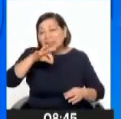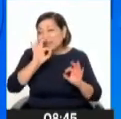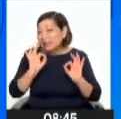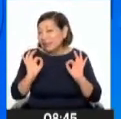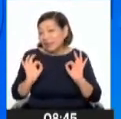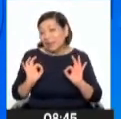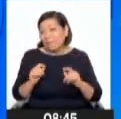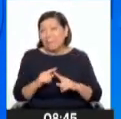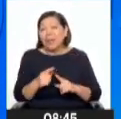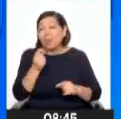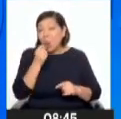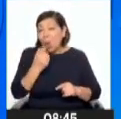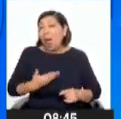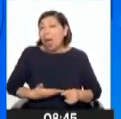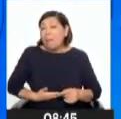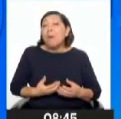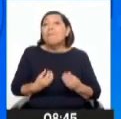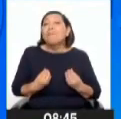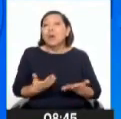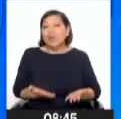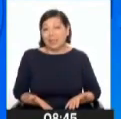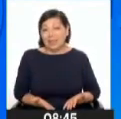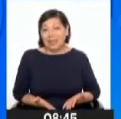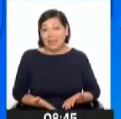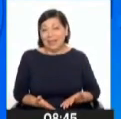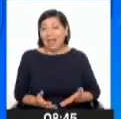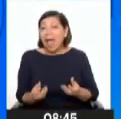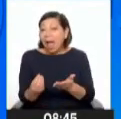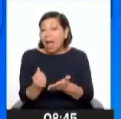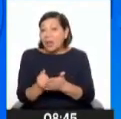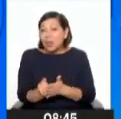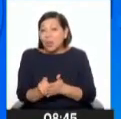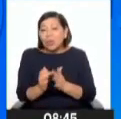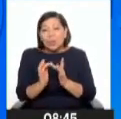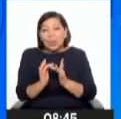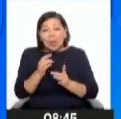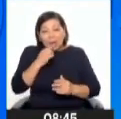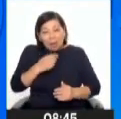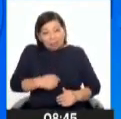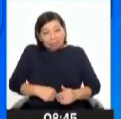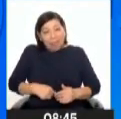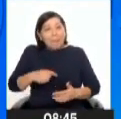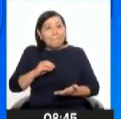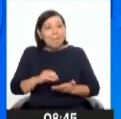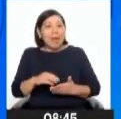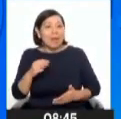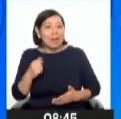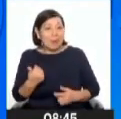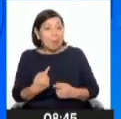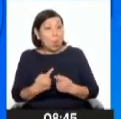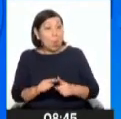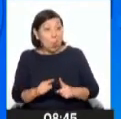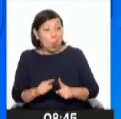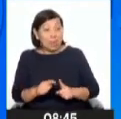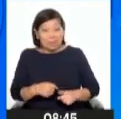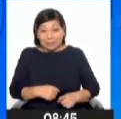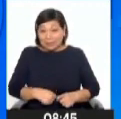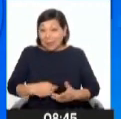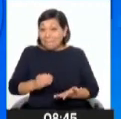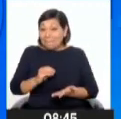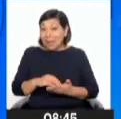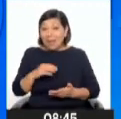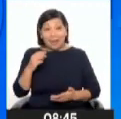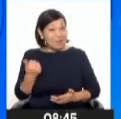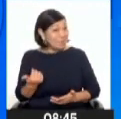sí, efectivamente da hambre. ¿Por qué? Porque, como repito, ayuda a que el vaciamiento gástrico sea más rápido, y cuando el vaciamiento gástrico es